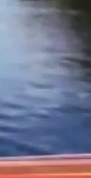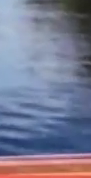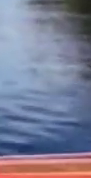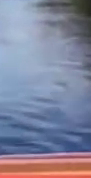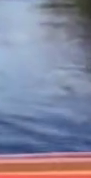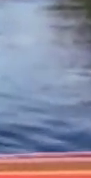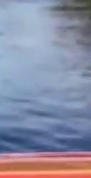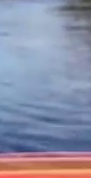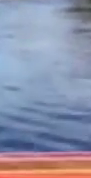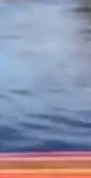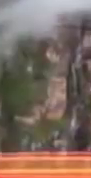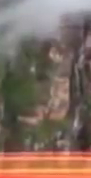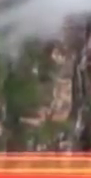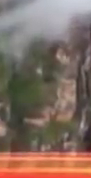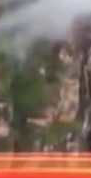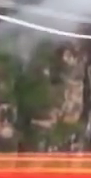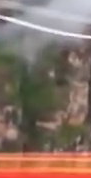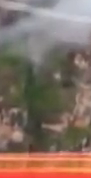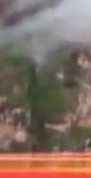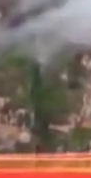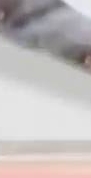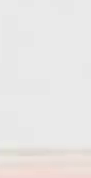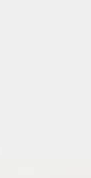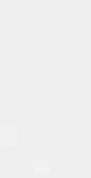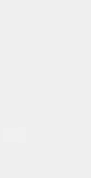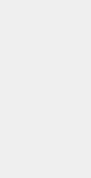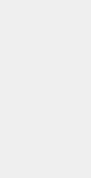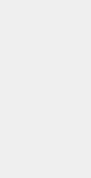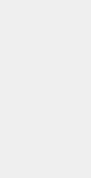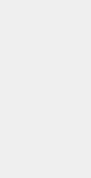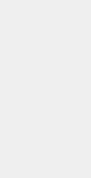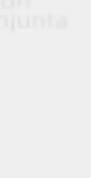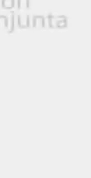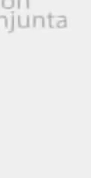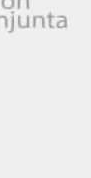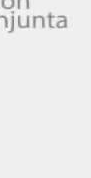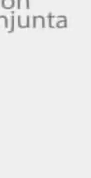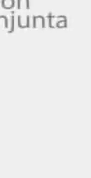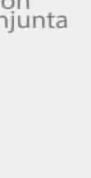por su atención. Sigamos haciendo patria.